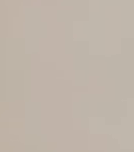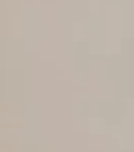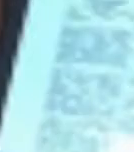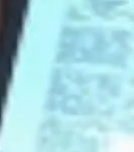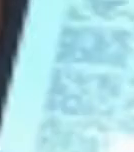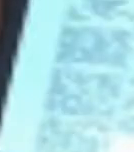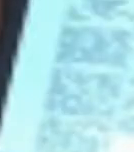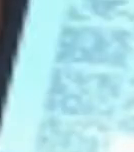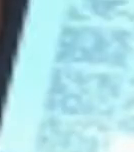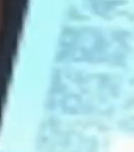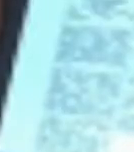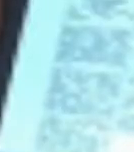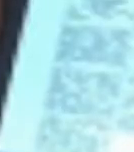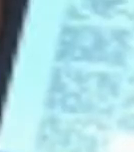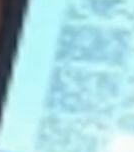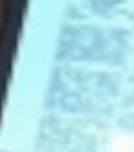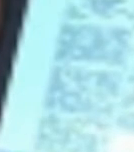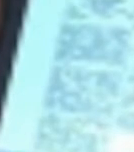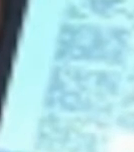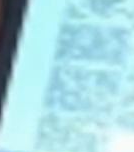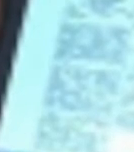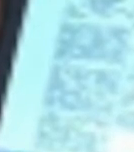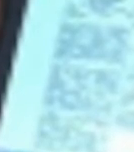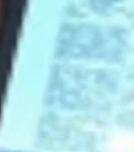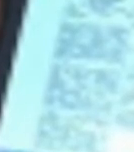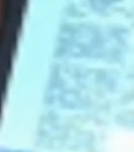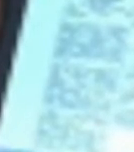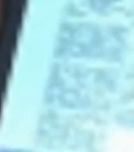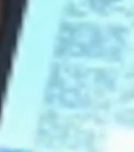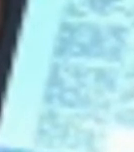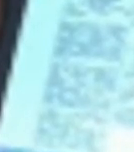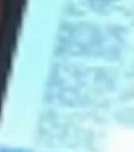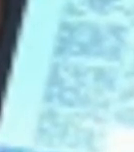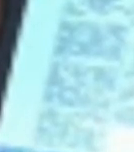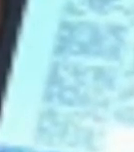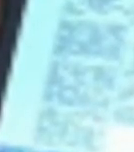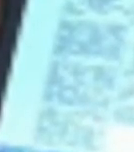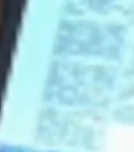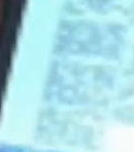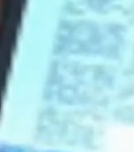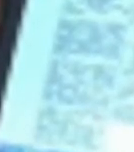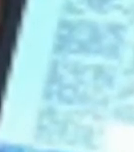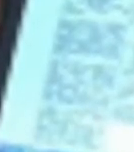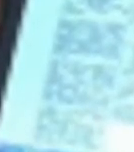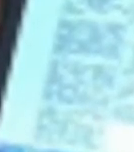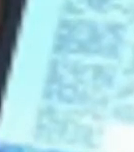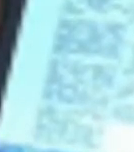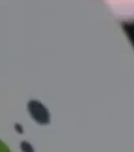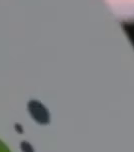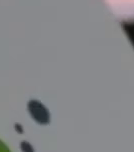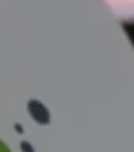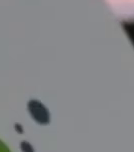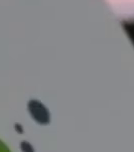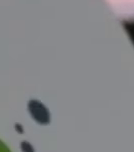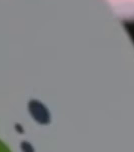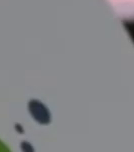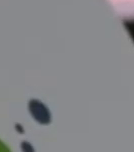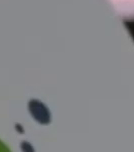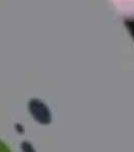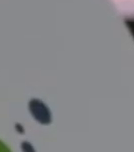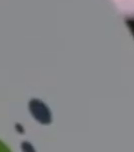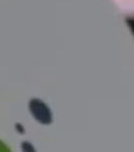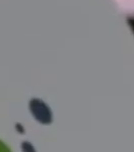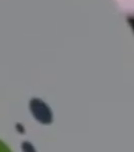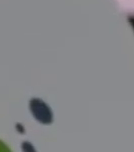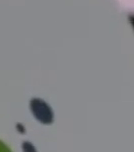y alumnos. Se suma además el esfuerzo de los padres para la adquisición de teléfonos y equipos de cómputos, la contratación